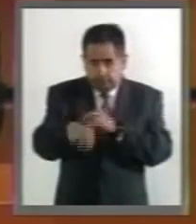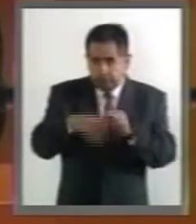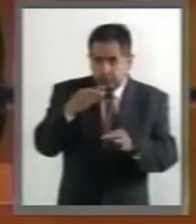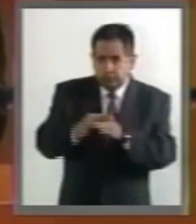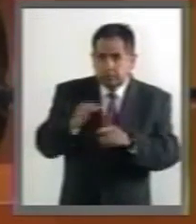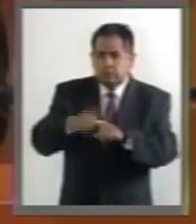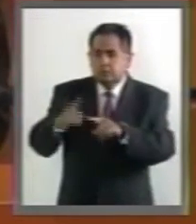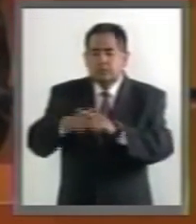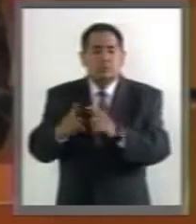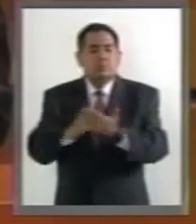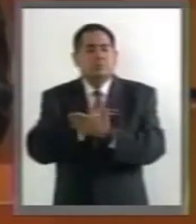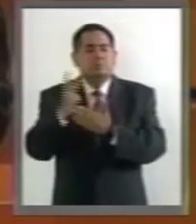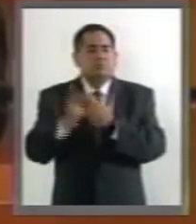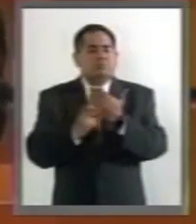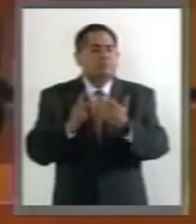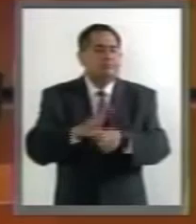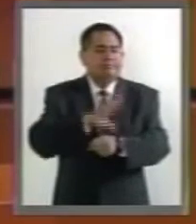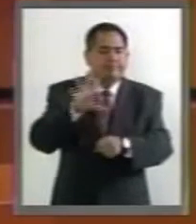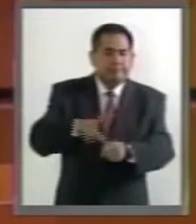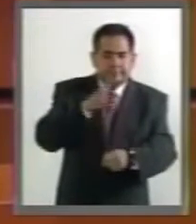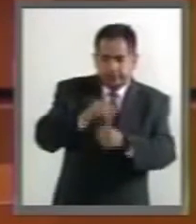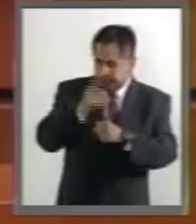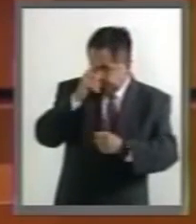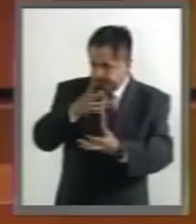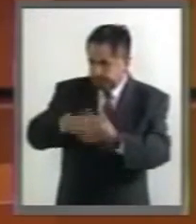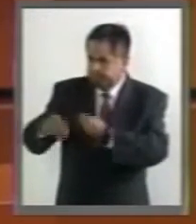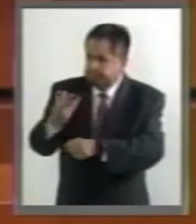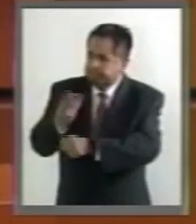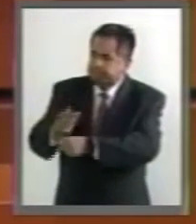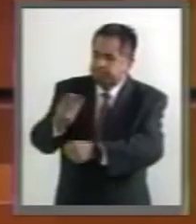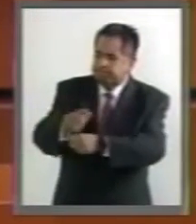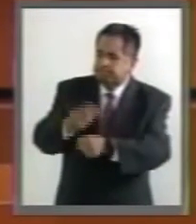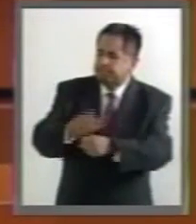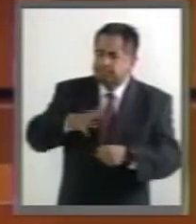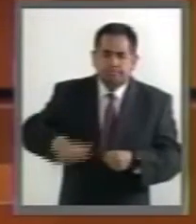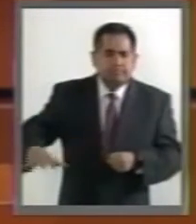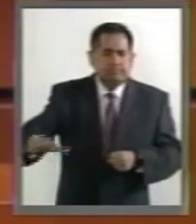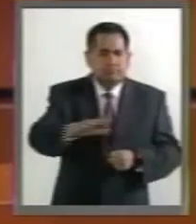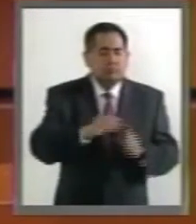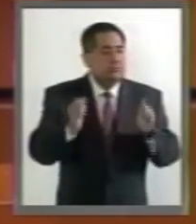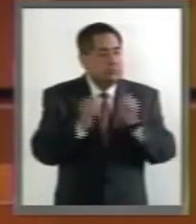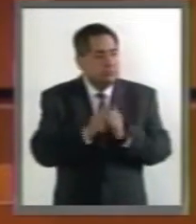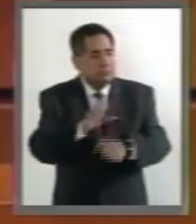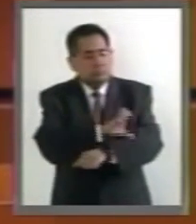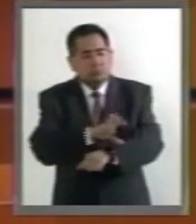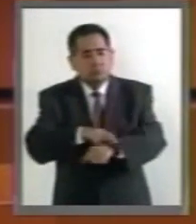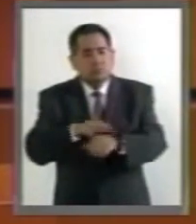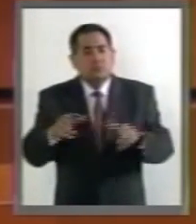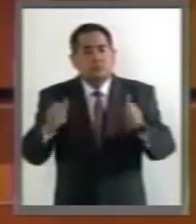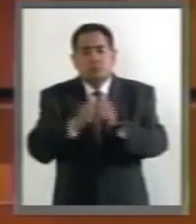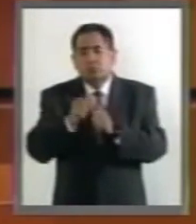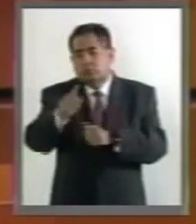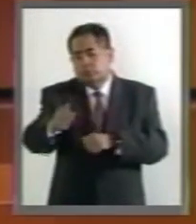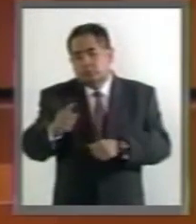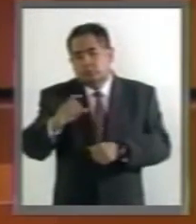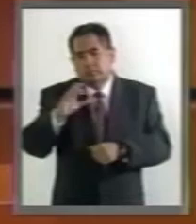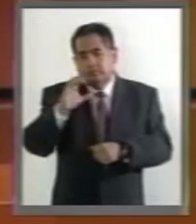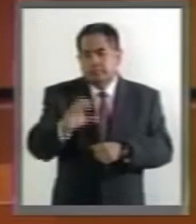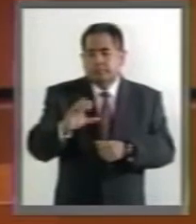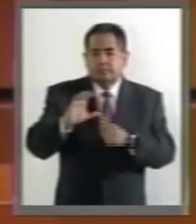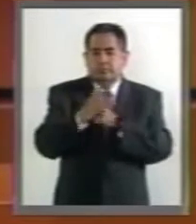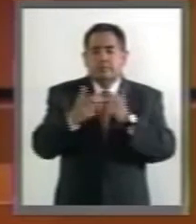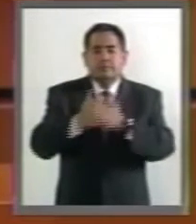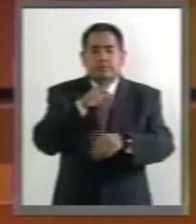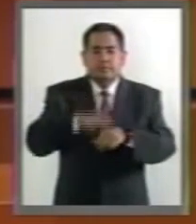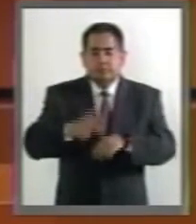los programas integrales de reparación social en coordinación con la Comisión Nacional de